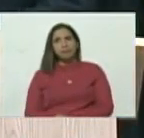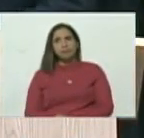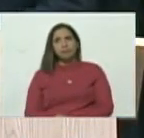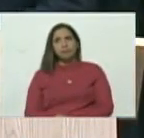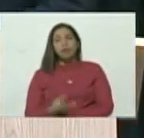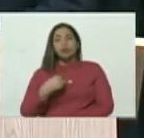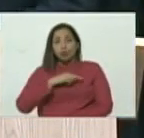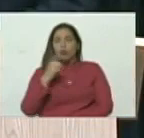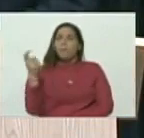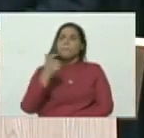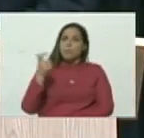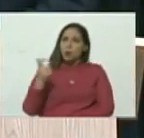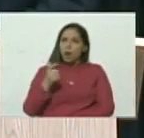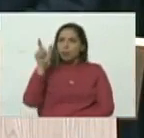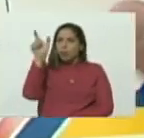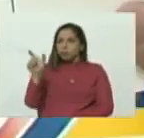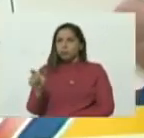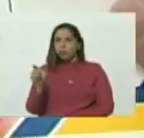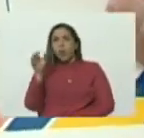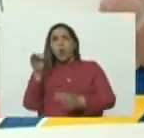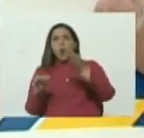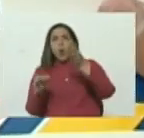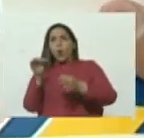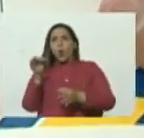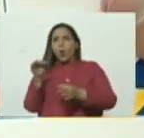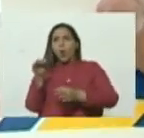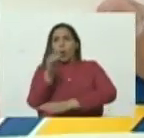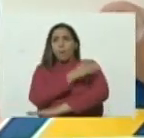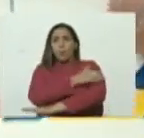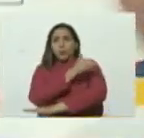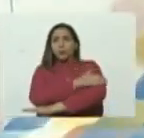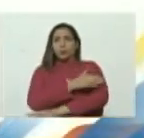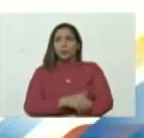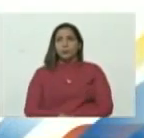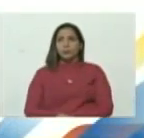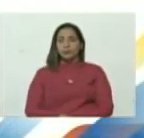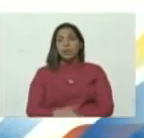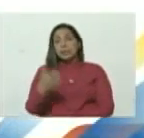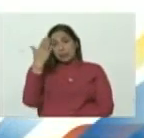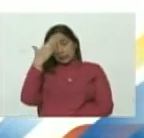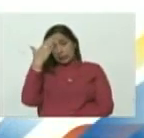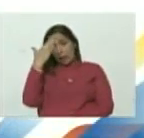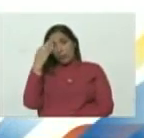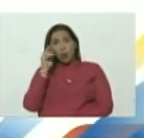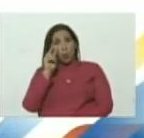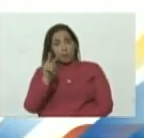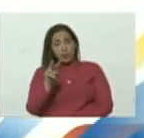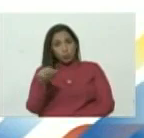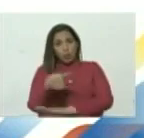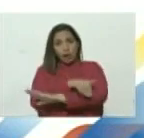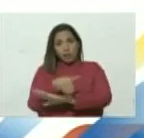Estamos buscando a este abogado de ultraderecha, Ángel Ortiz. Si usted sabe de él, por favor, comuníquese con nosotros.